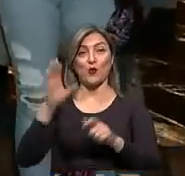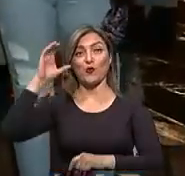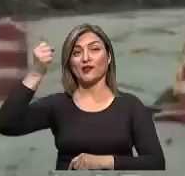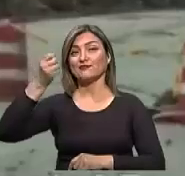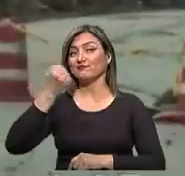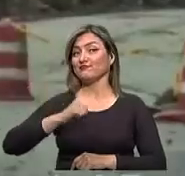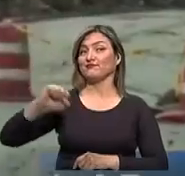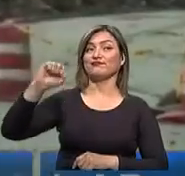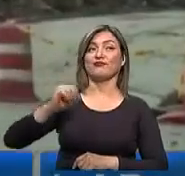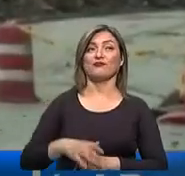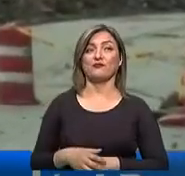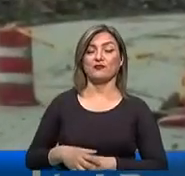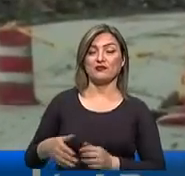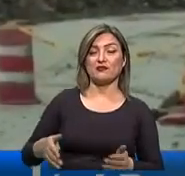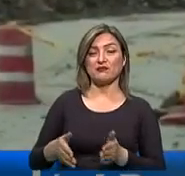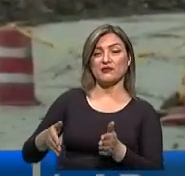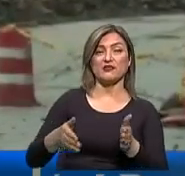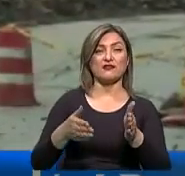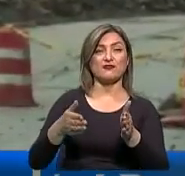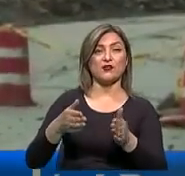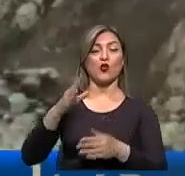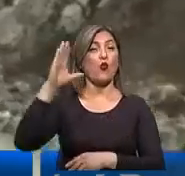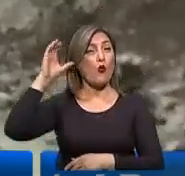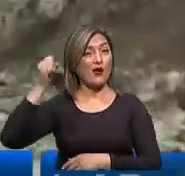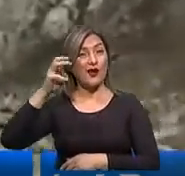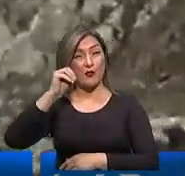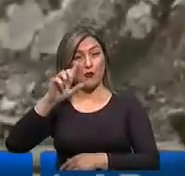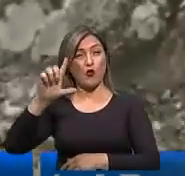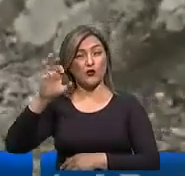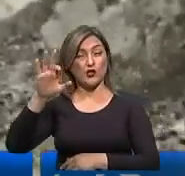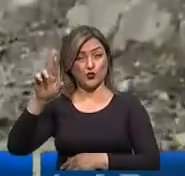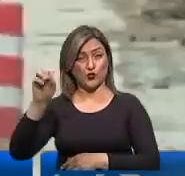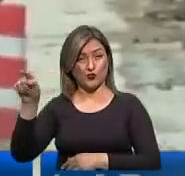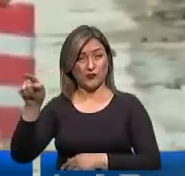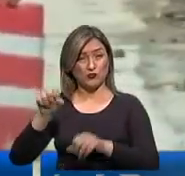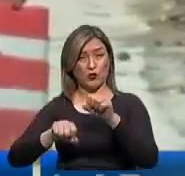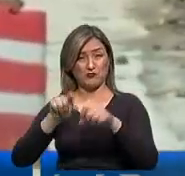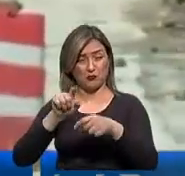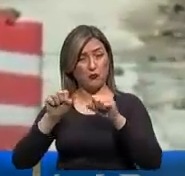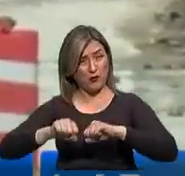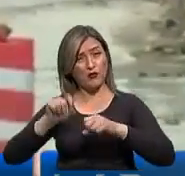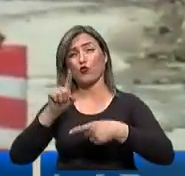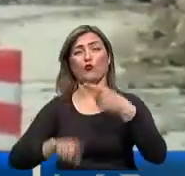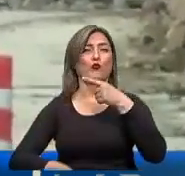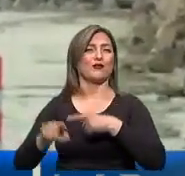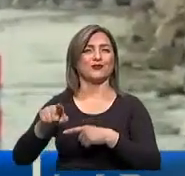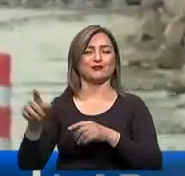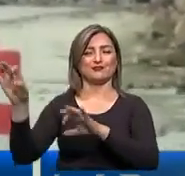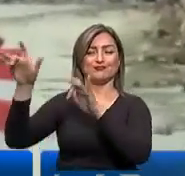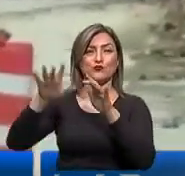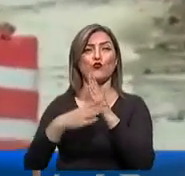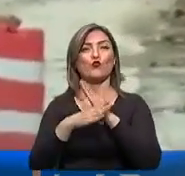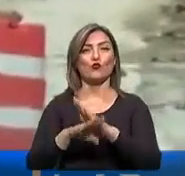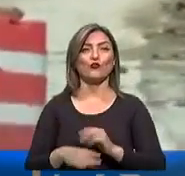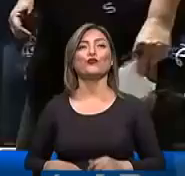tras su estadía no pudieron hacerlo por la vía Cuenca-Molleturo, debido a los deslizamientos de tierra que bloquearon la vía, por lo que tuvieron que